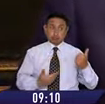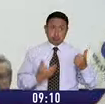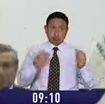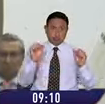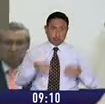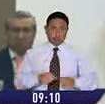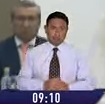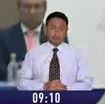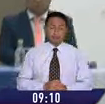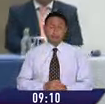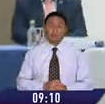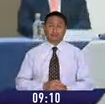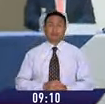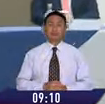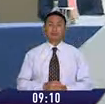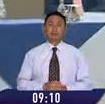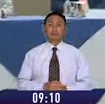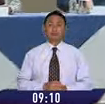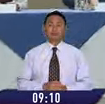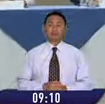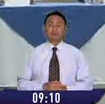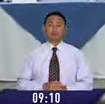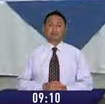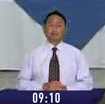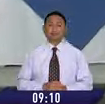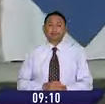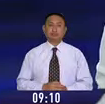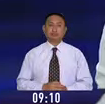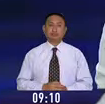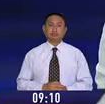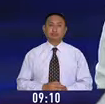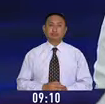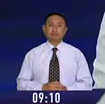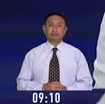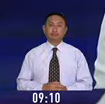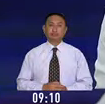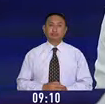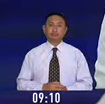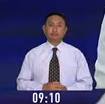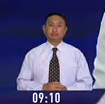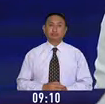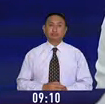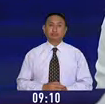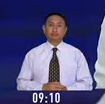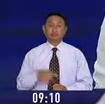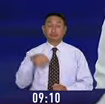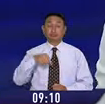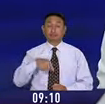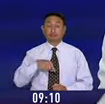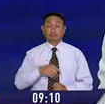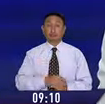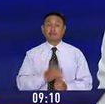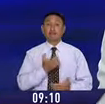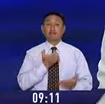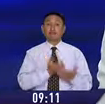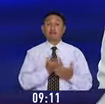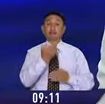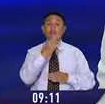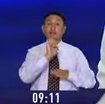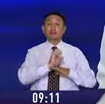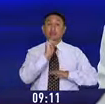presidencial, informó Héctor Romero. Se avizora un difícil panorama económico nacional